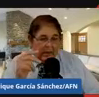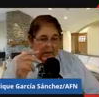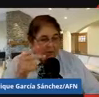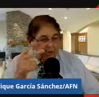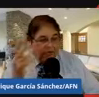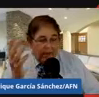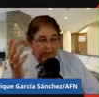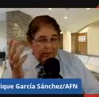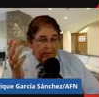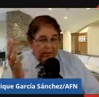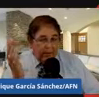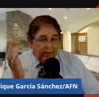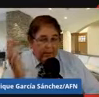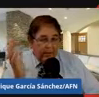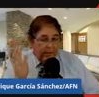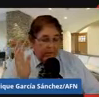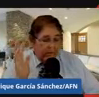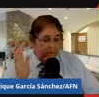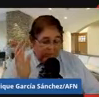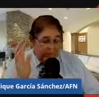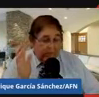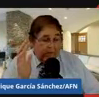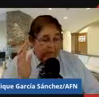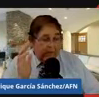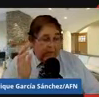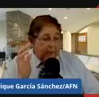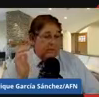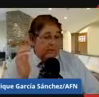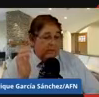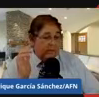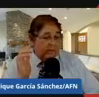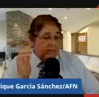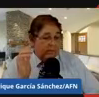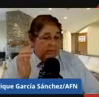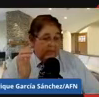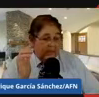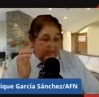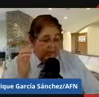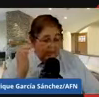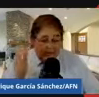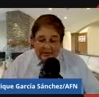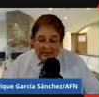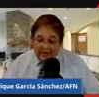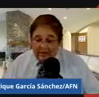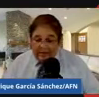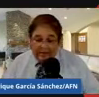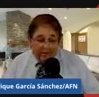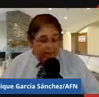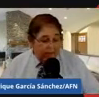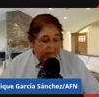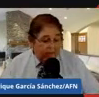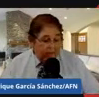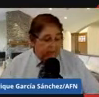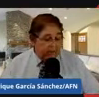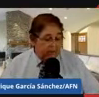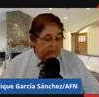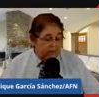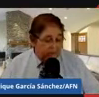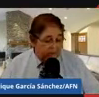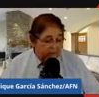en total llega a los 50 millones de pesos y por los que tendría que rendir